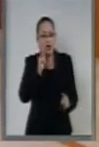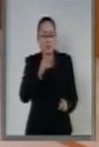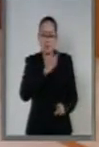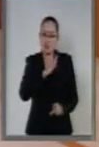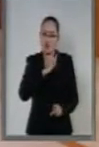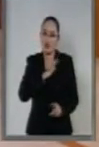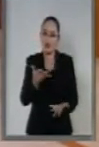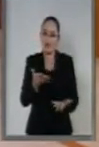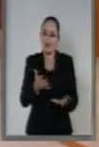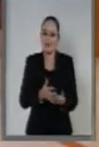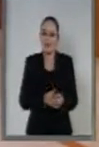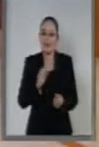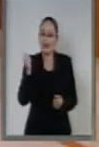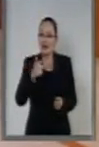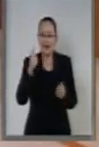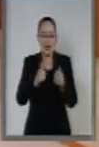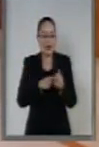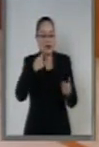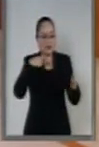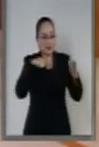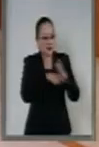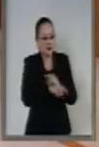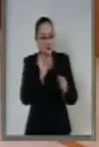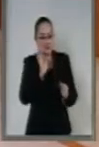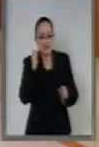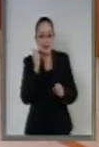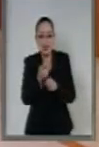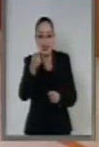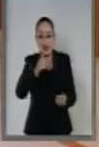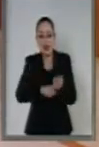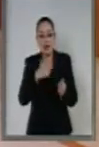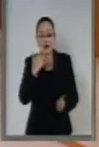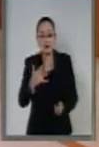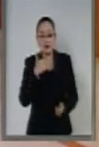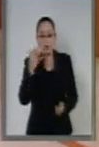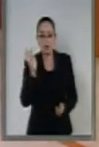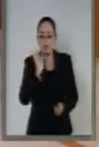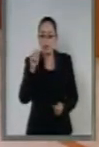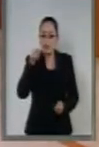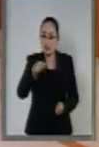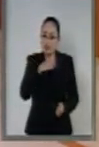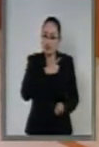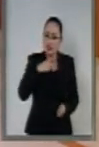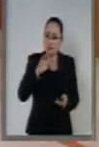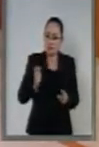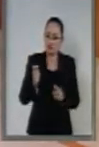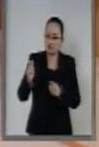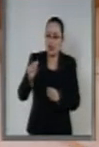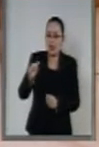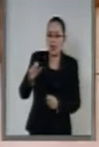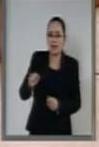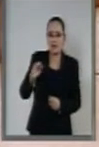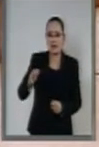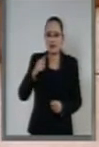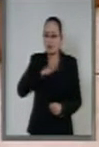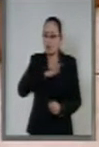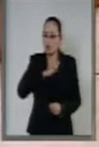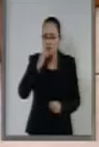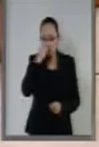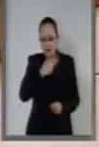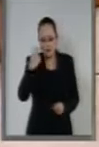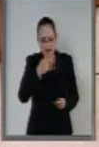sí cuando haya una denuncia algún caso donde se presuma corrupción no sólo habrá que darle las facultades a la auditoría para que revisar la gestión